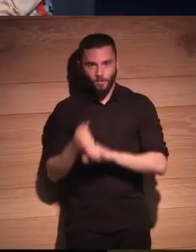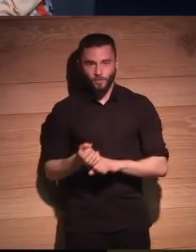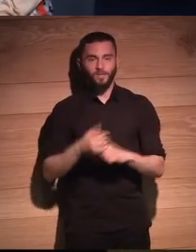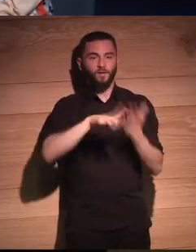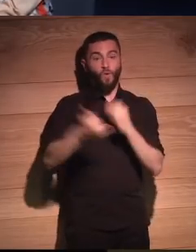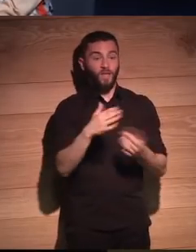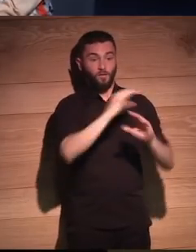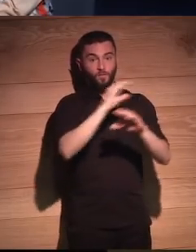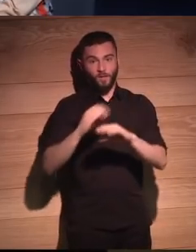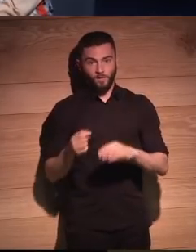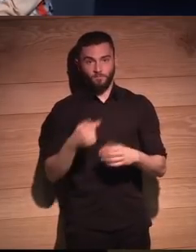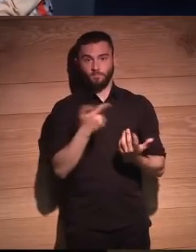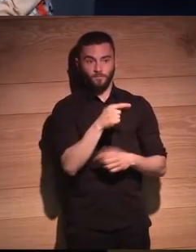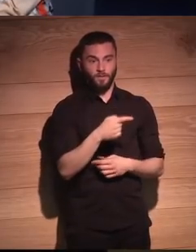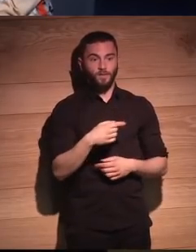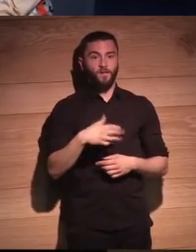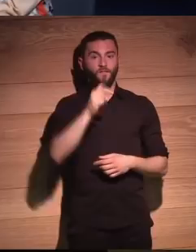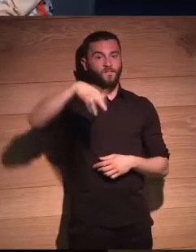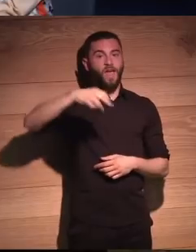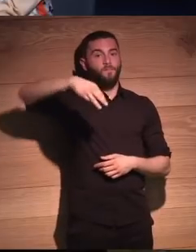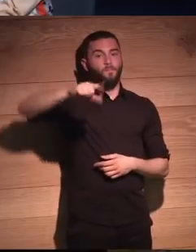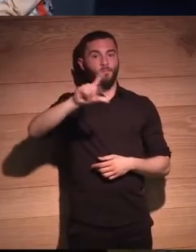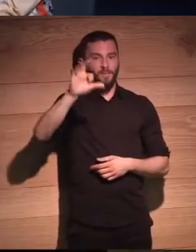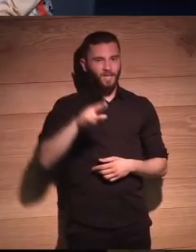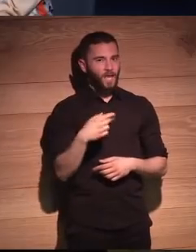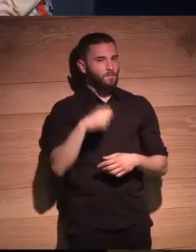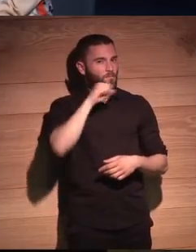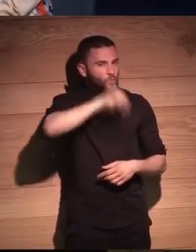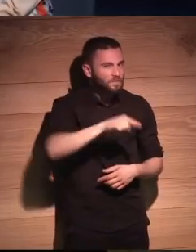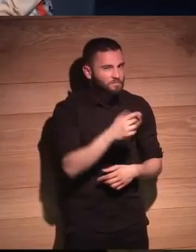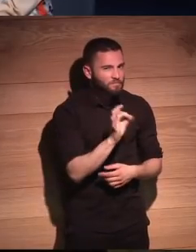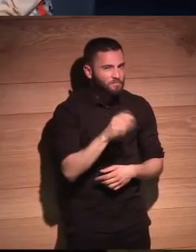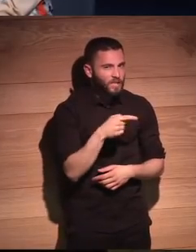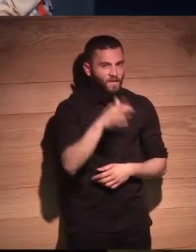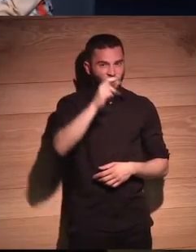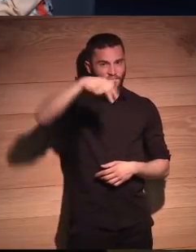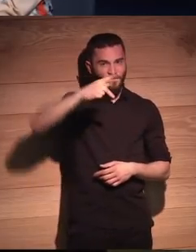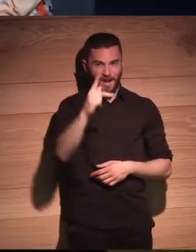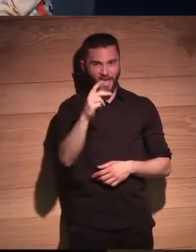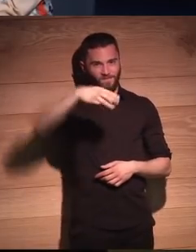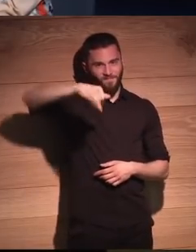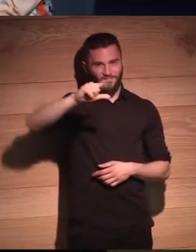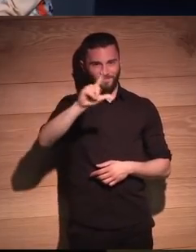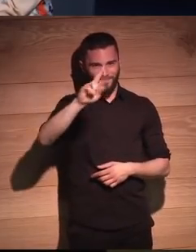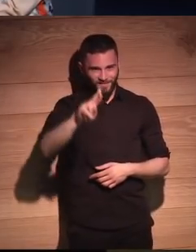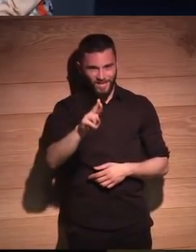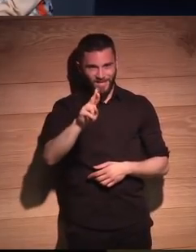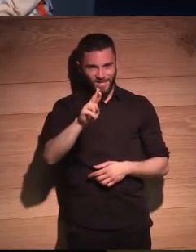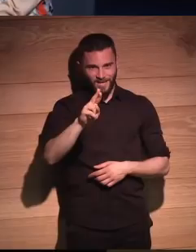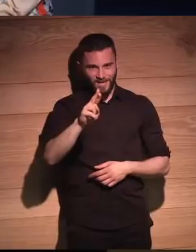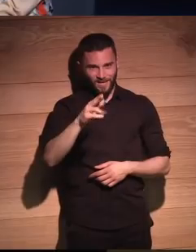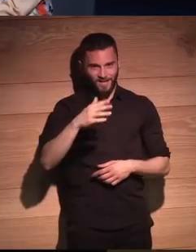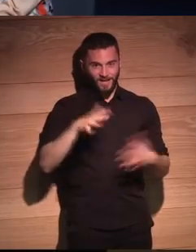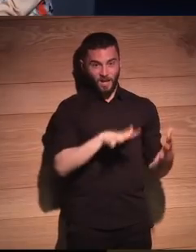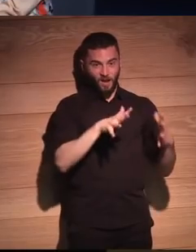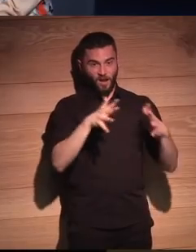del Batman de Bob Kane y de Frank Miller, creo haber leído, pero sobre bueno, todo de Frank Miller. Sobre Frank Miller todo de lo adoro. Frank Creo que hay Miller. un antes y un después de Frank Miller en la